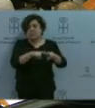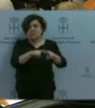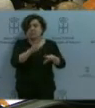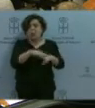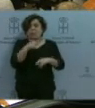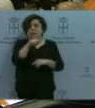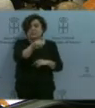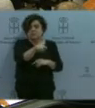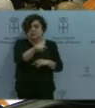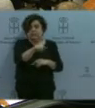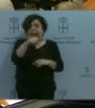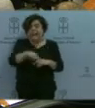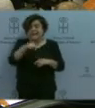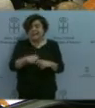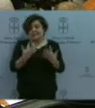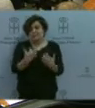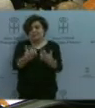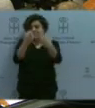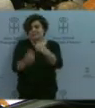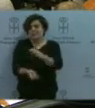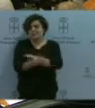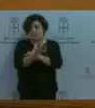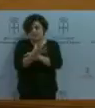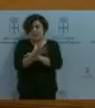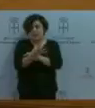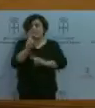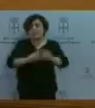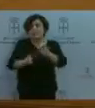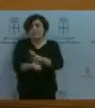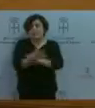se trataba en esta Cámara con total normalidad, y ustedes esa normalidad la rompieron. Gracias.